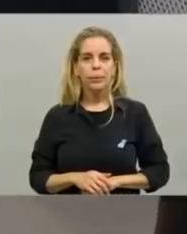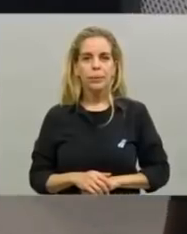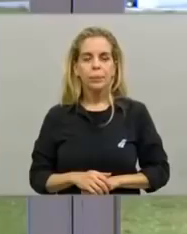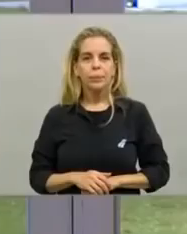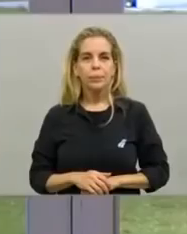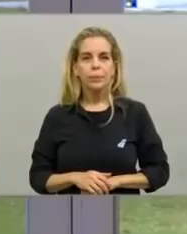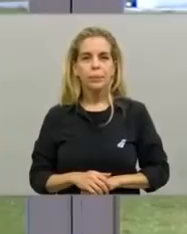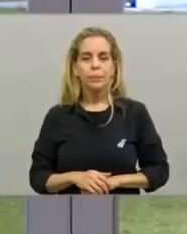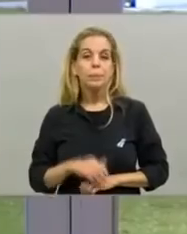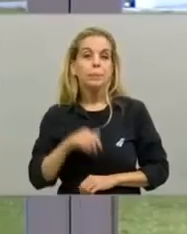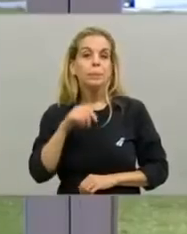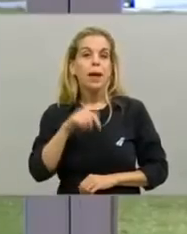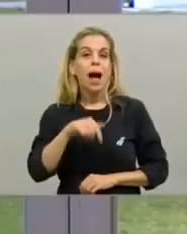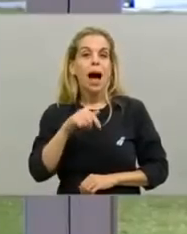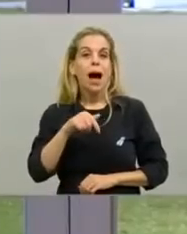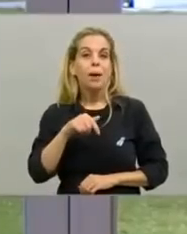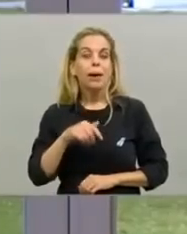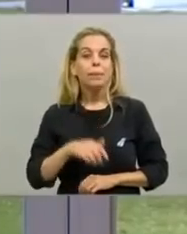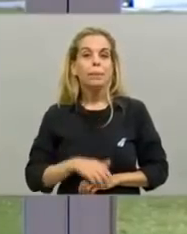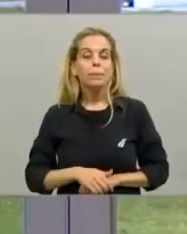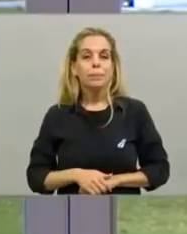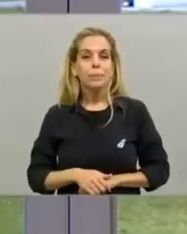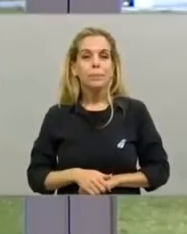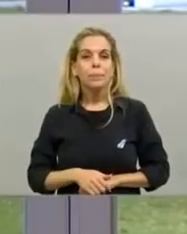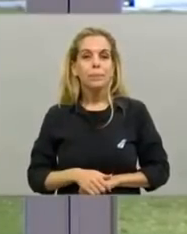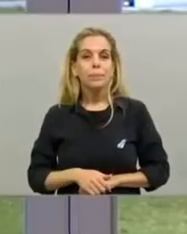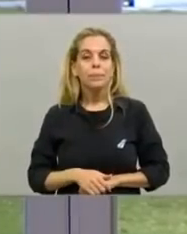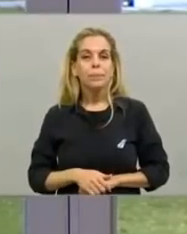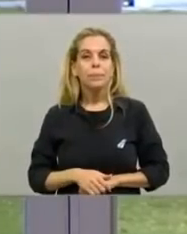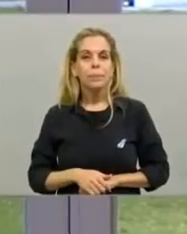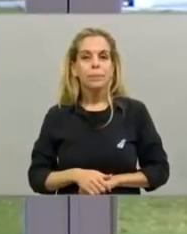Vamos a escuchar ahora